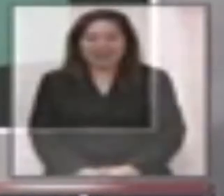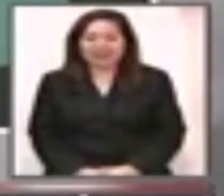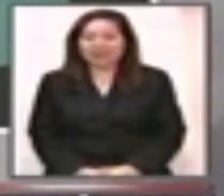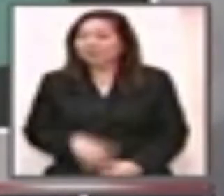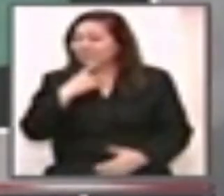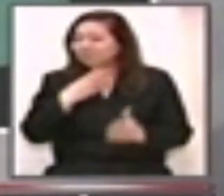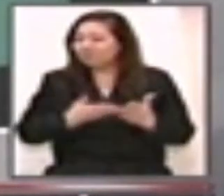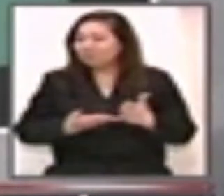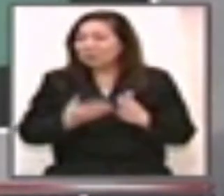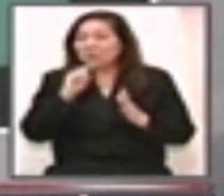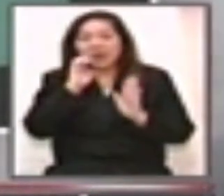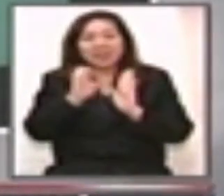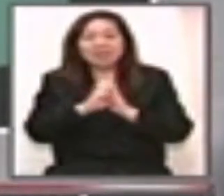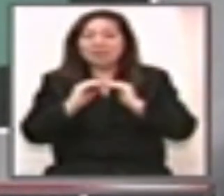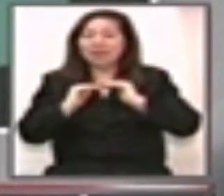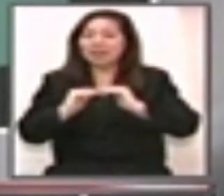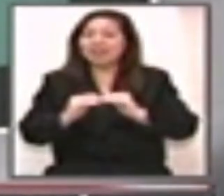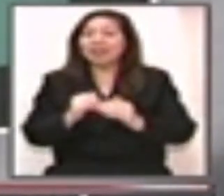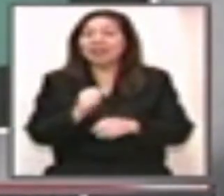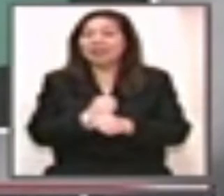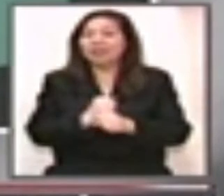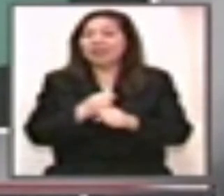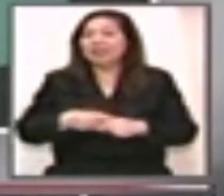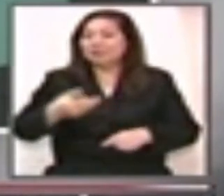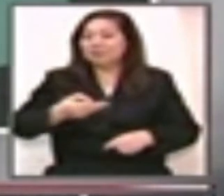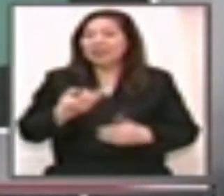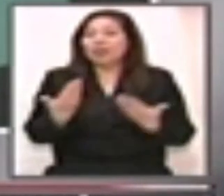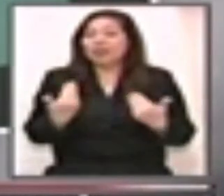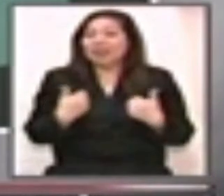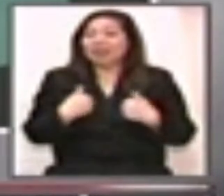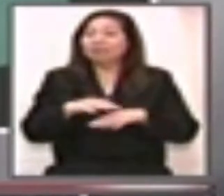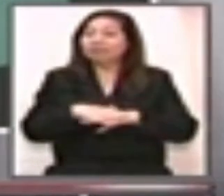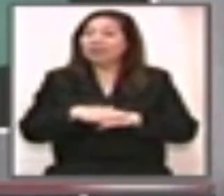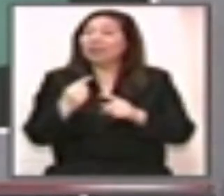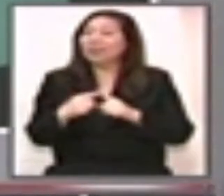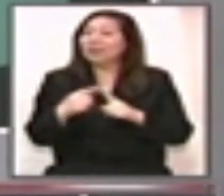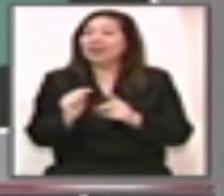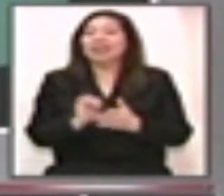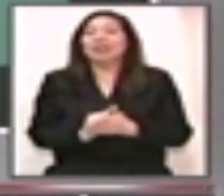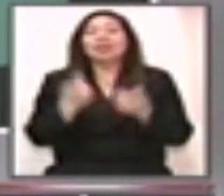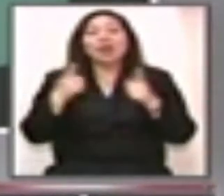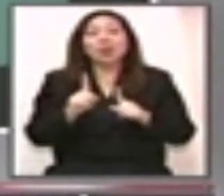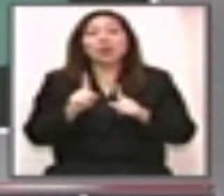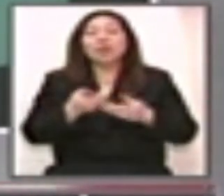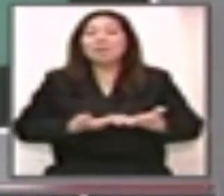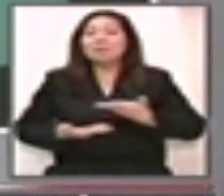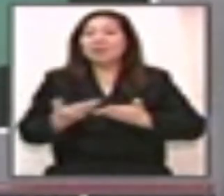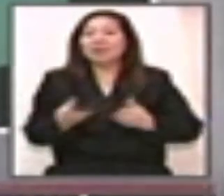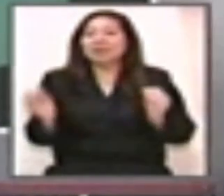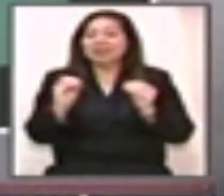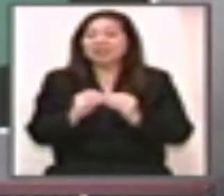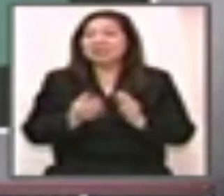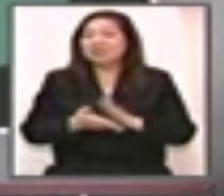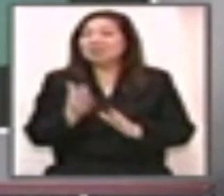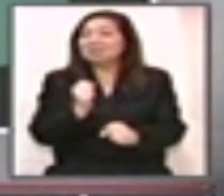posicionarnos en una, por ejemplo, en una línea como cafés especiales, donde tiene un tratamiento distinto de acuerdo al mercado al que se va.